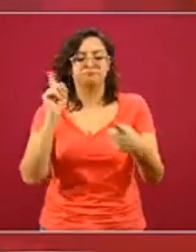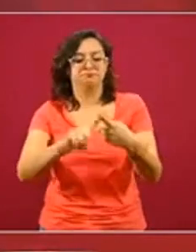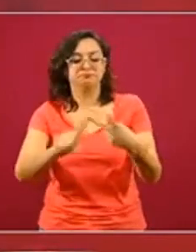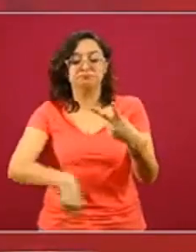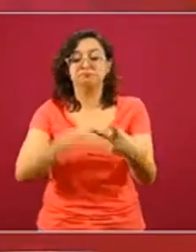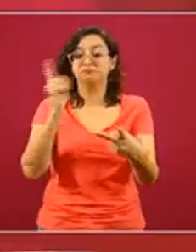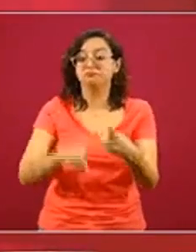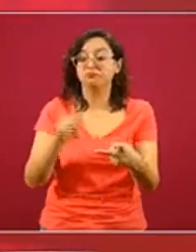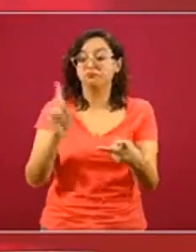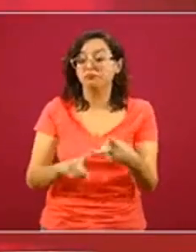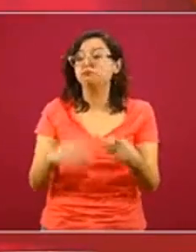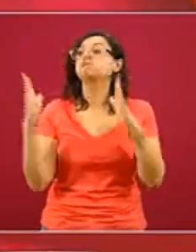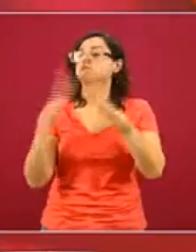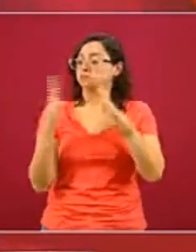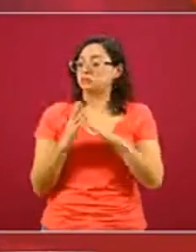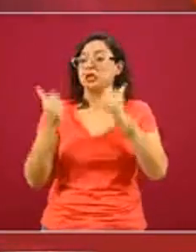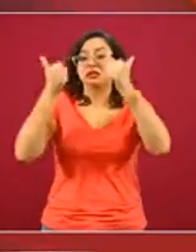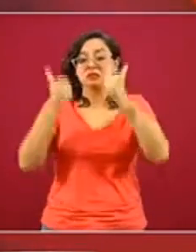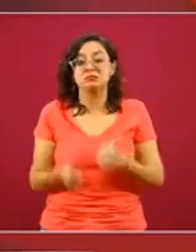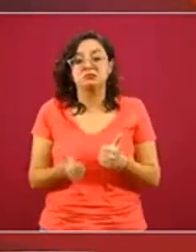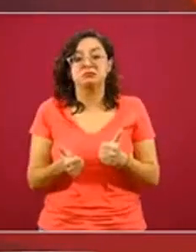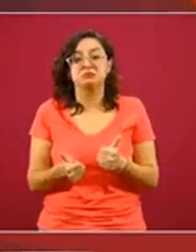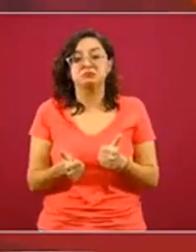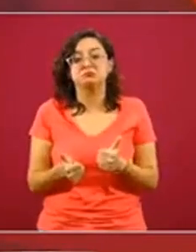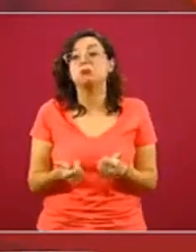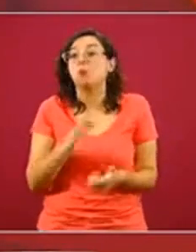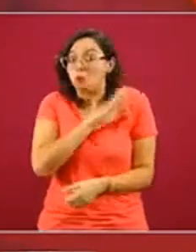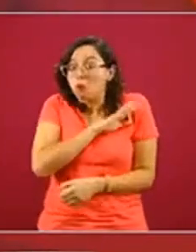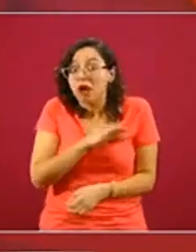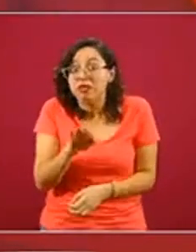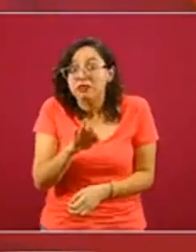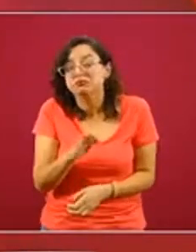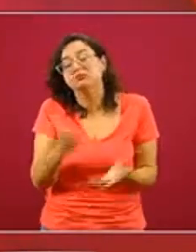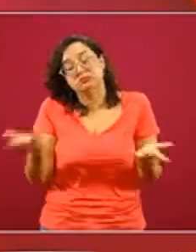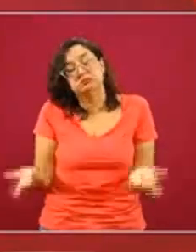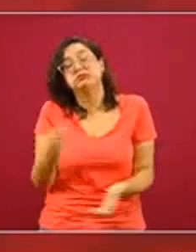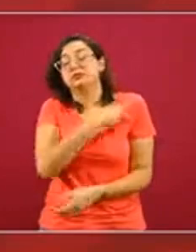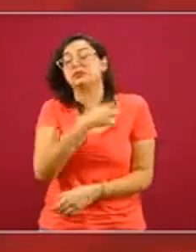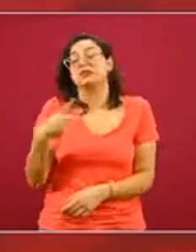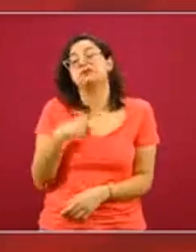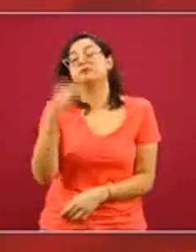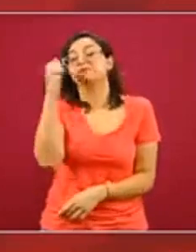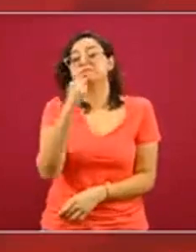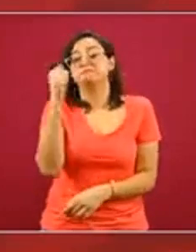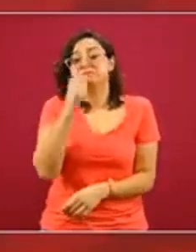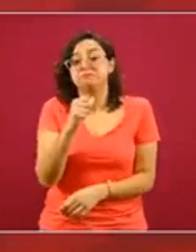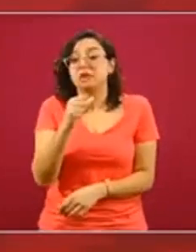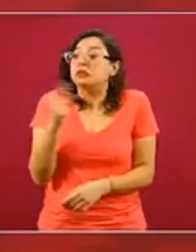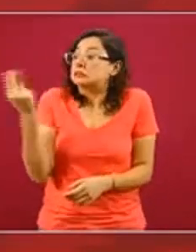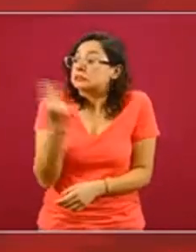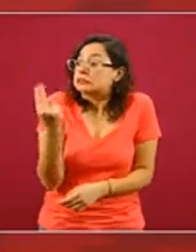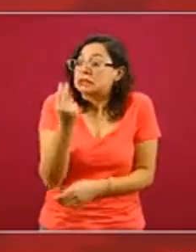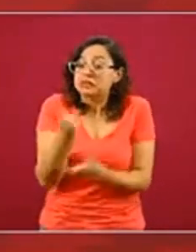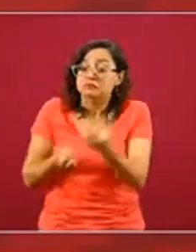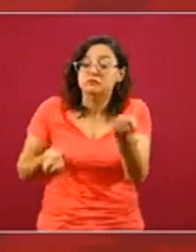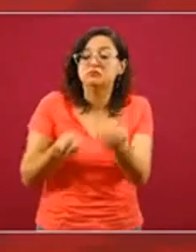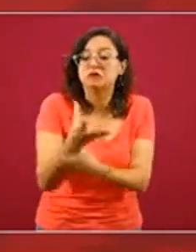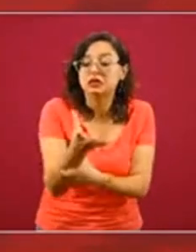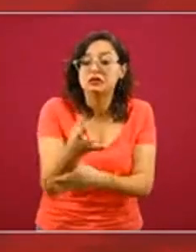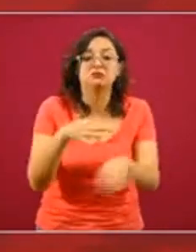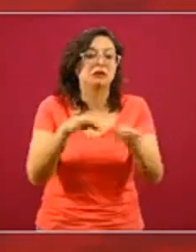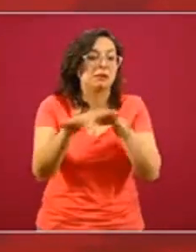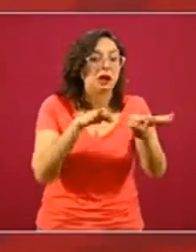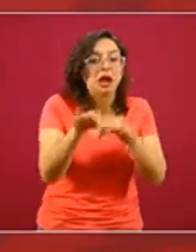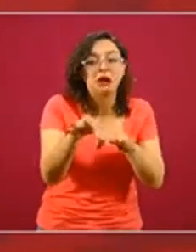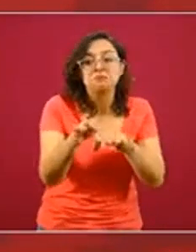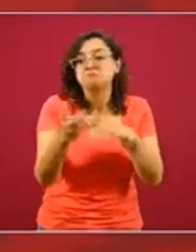público, es decir, quedarnos en casa siempre que esto sea posible. Si es indispensable salir al espacio público para trabajar